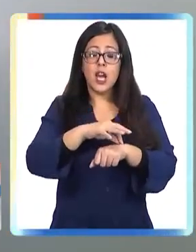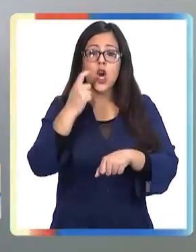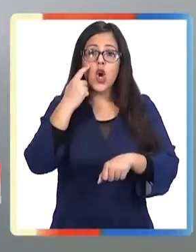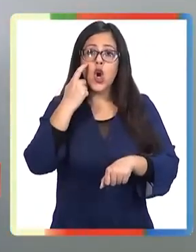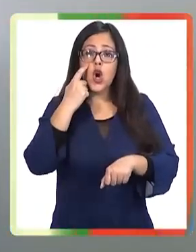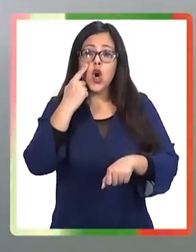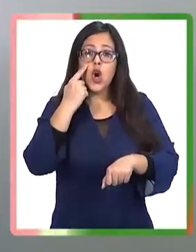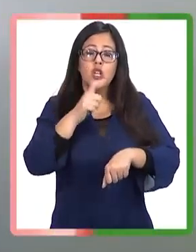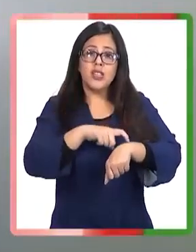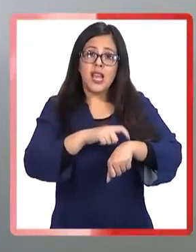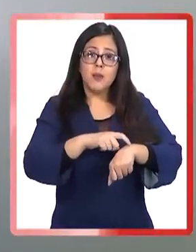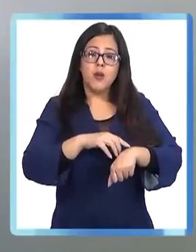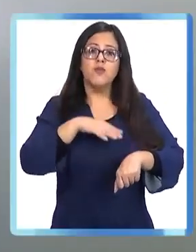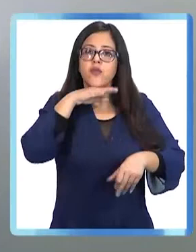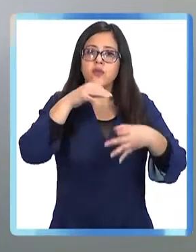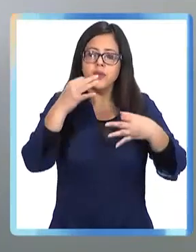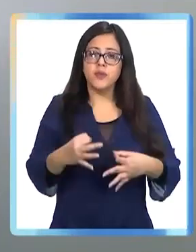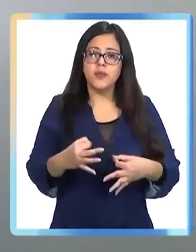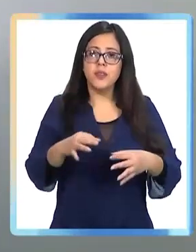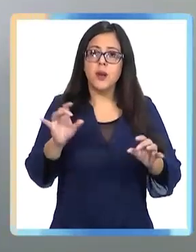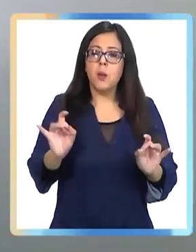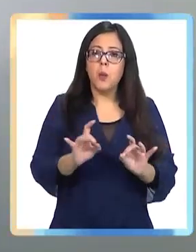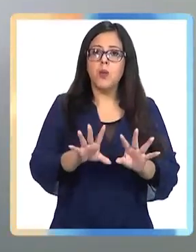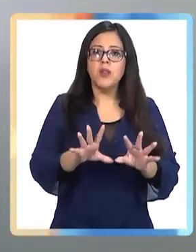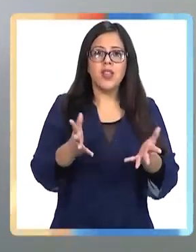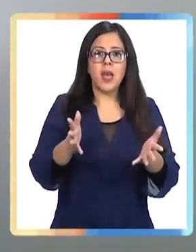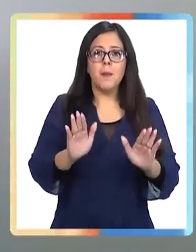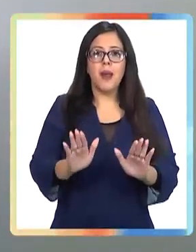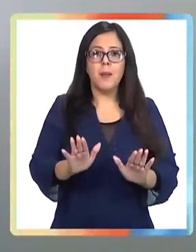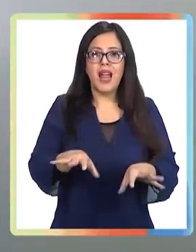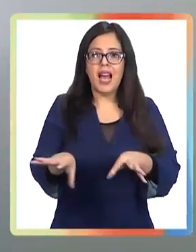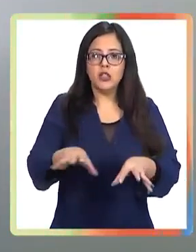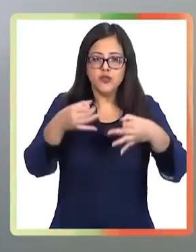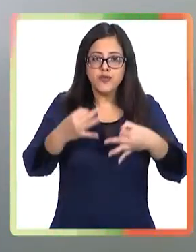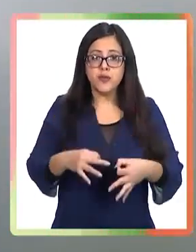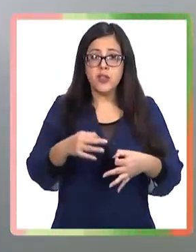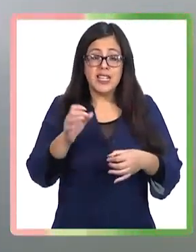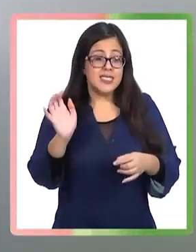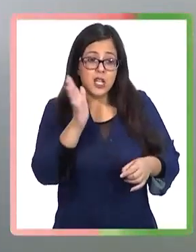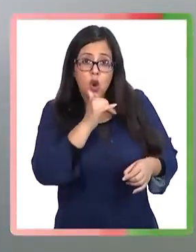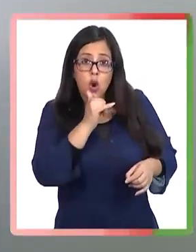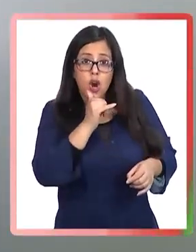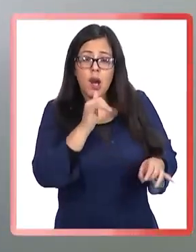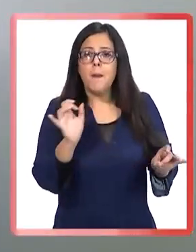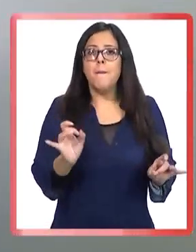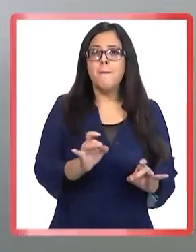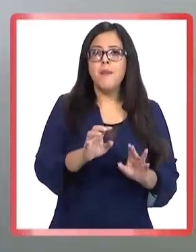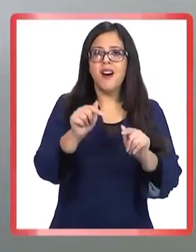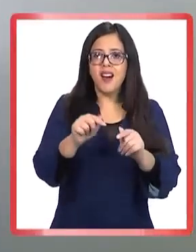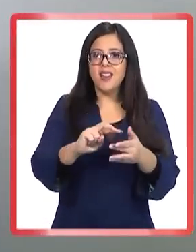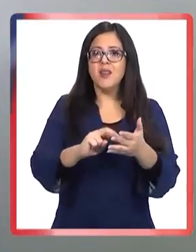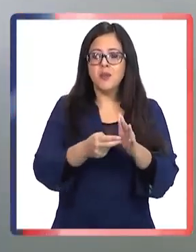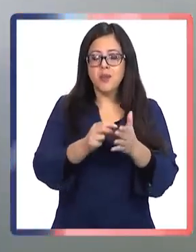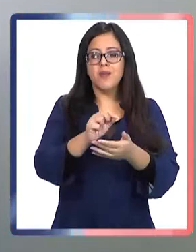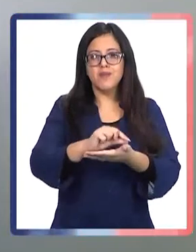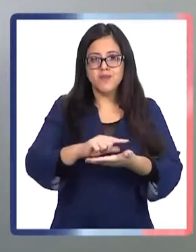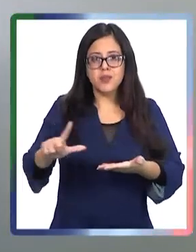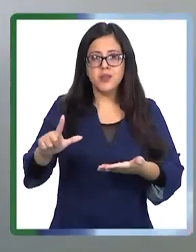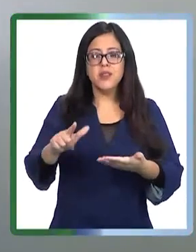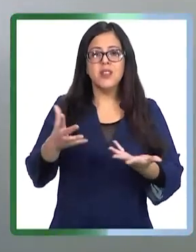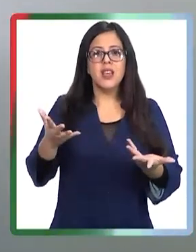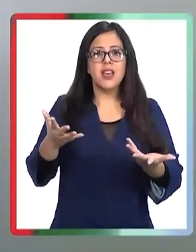que el tiempo es suficiente como para ya esperar acciones concretas. De no ser así, creemos que esta situación se va a agudizar,